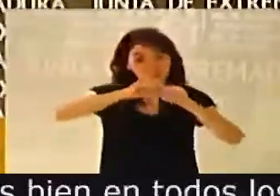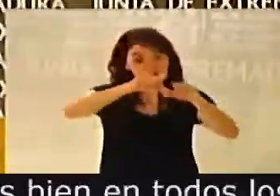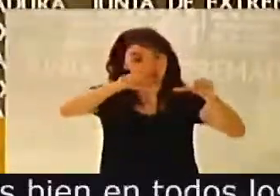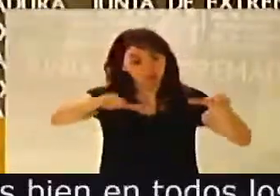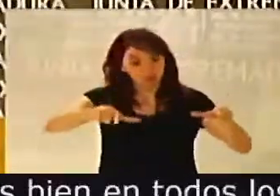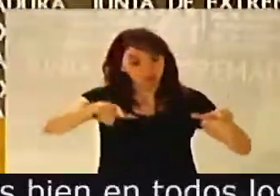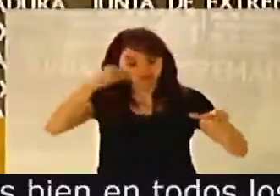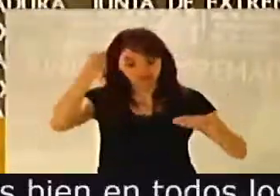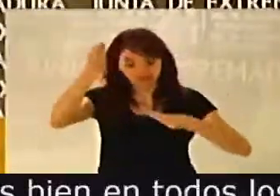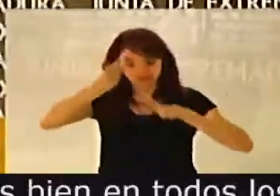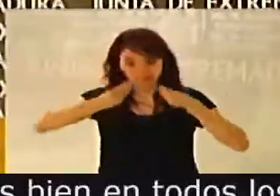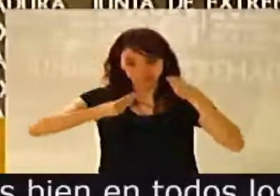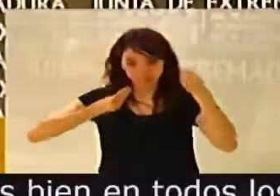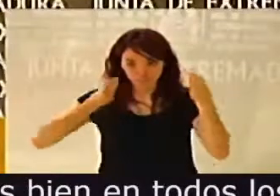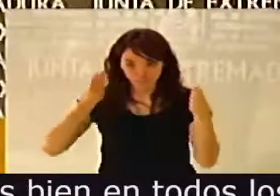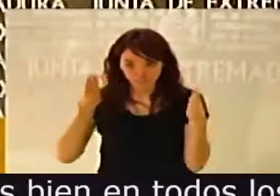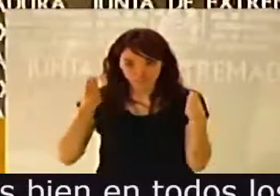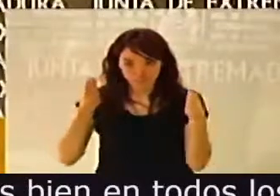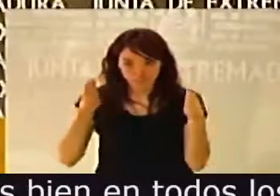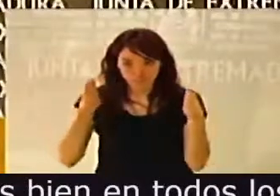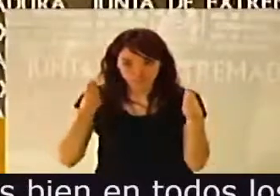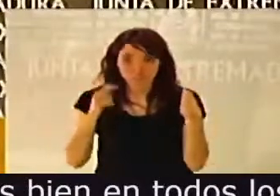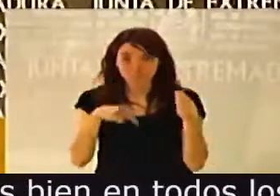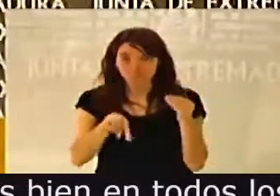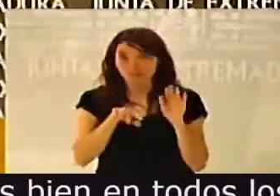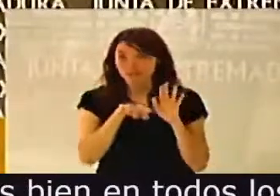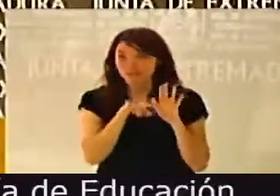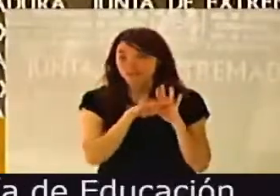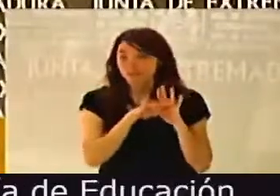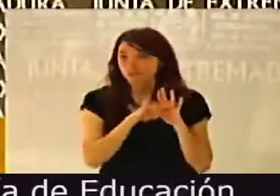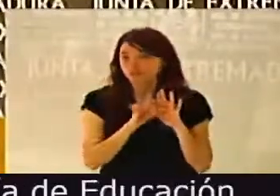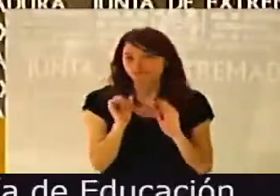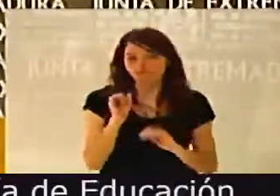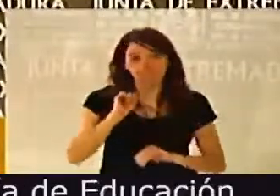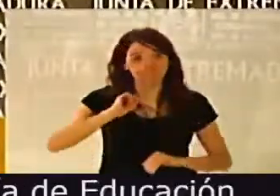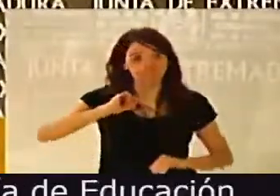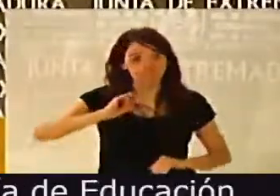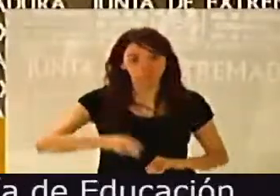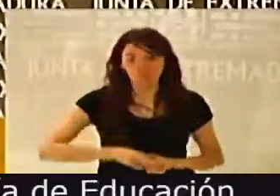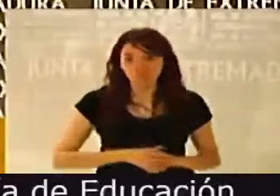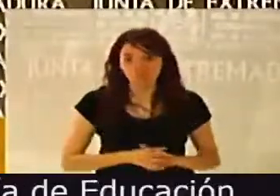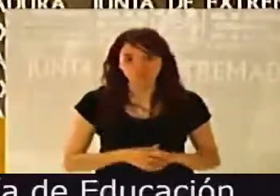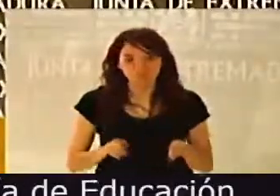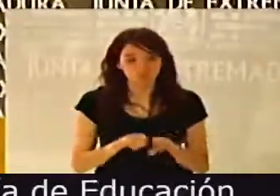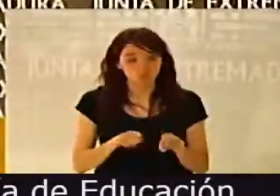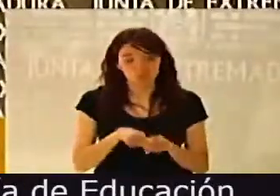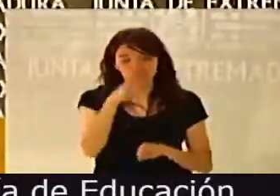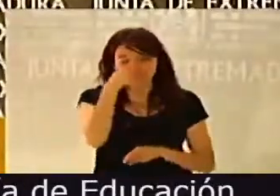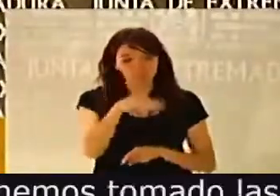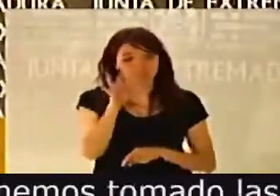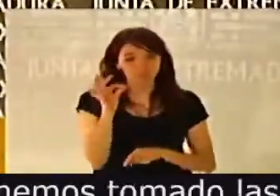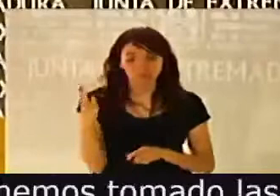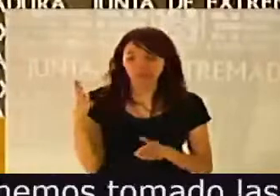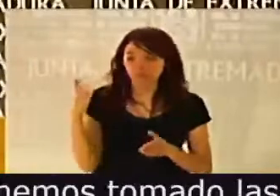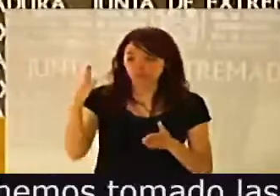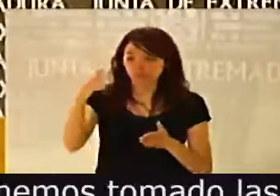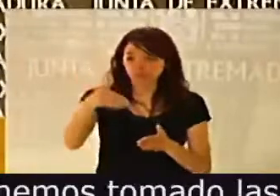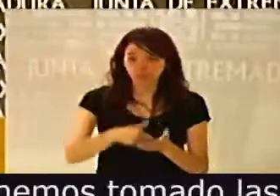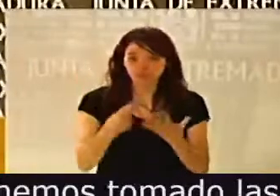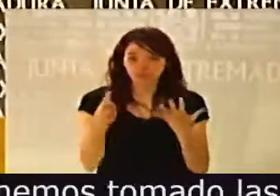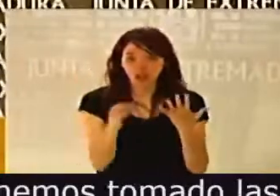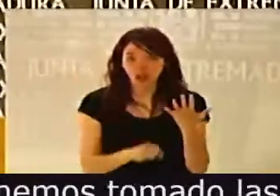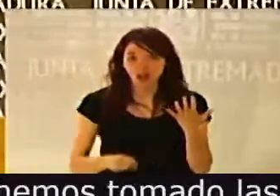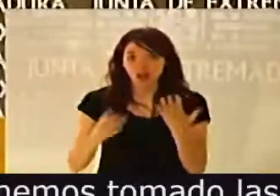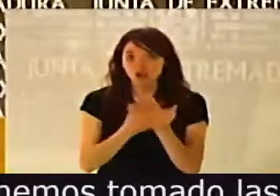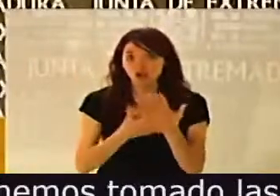atendiendo a el mayor de los criterios con el que hemos tomado las decisiones en los últimos tiempos, y en estos 6 años de Gobierno, que